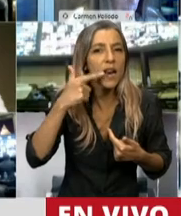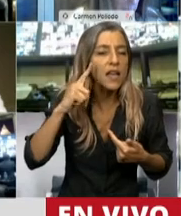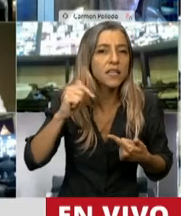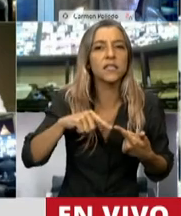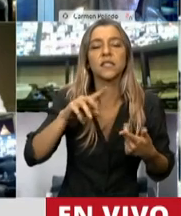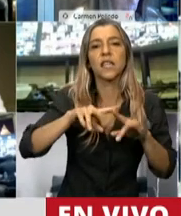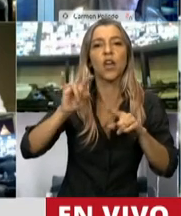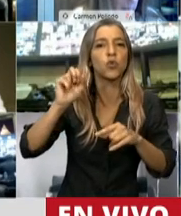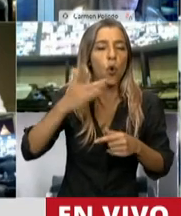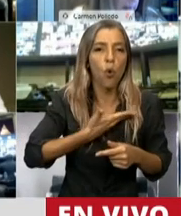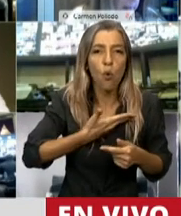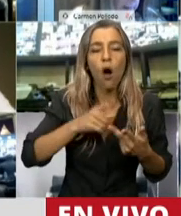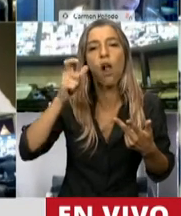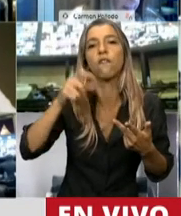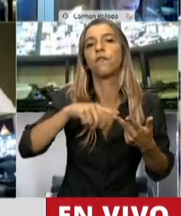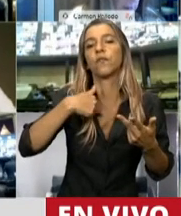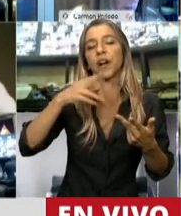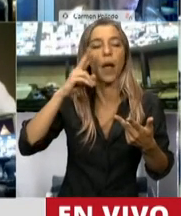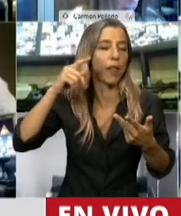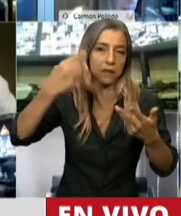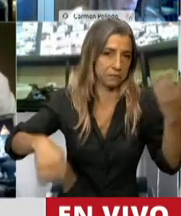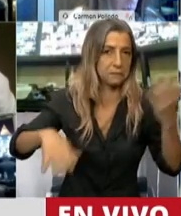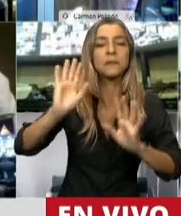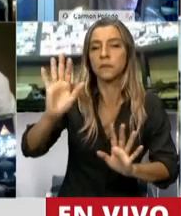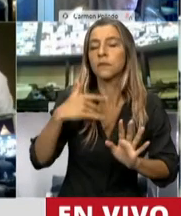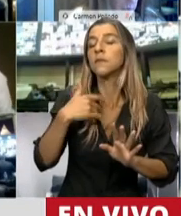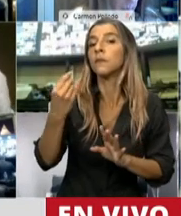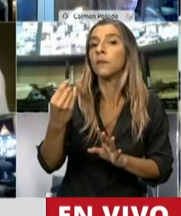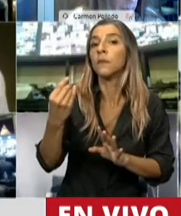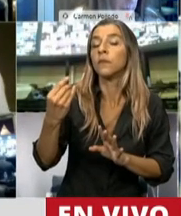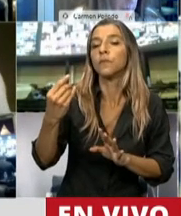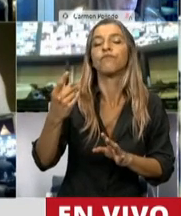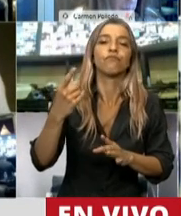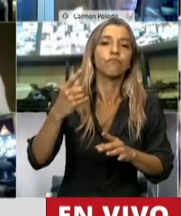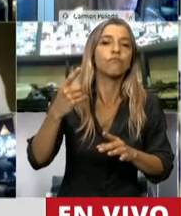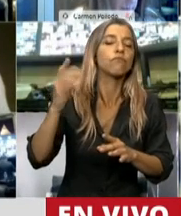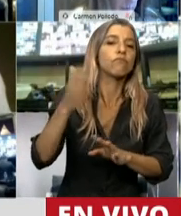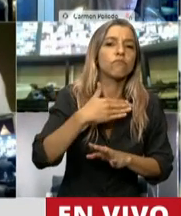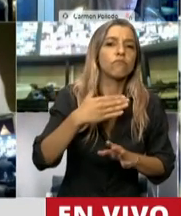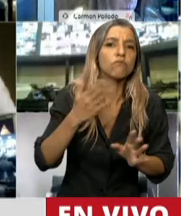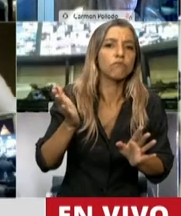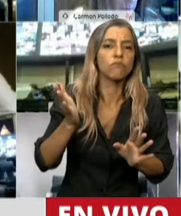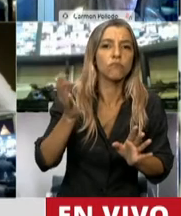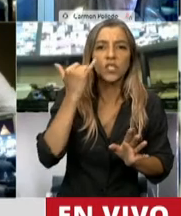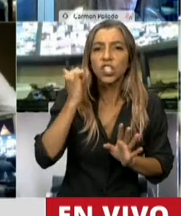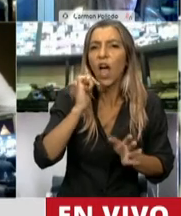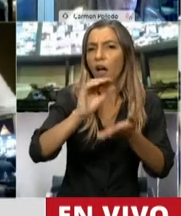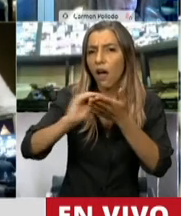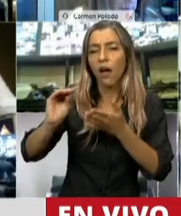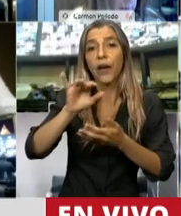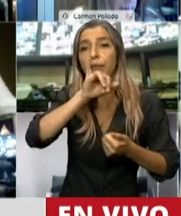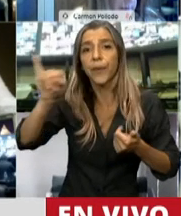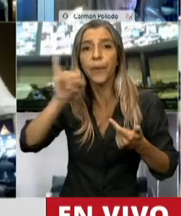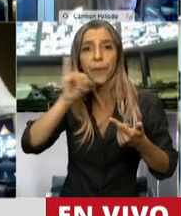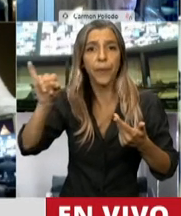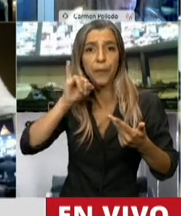lamadrid karl apícola mini stephanie shared cetera y waldo wolff han caído en agua